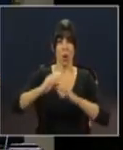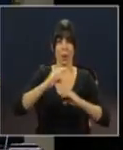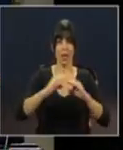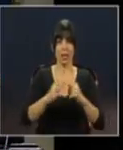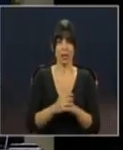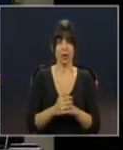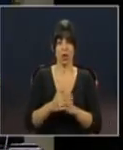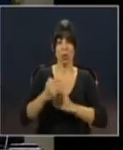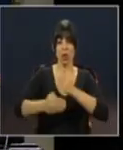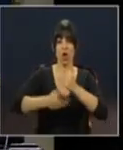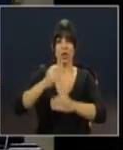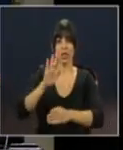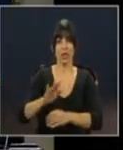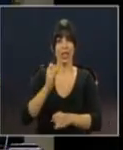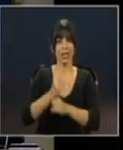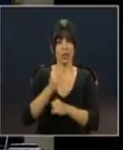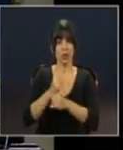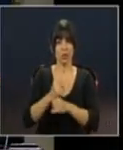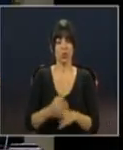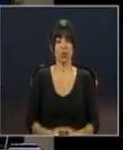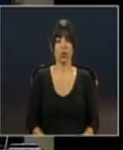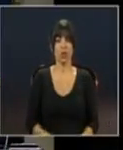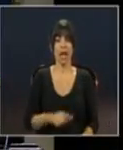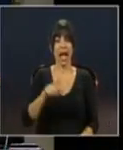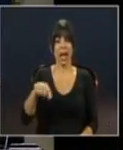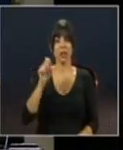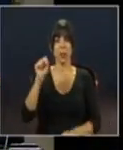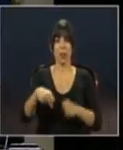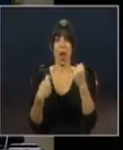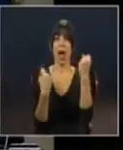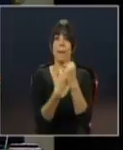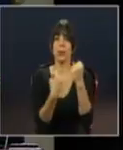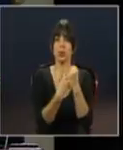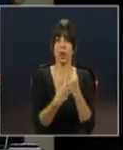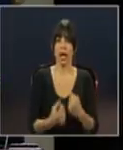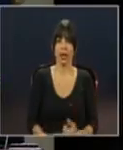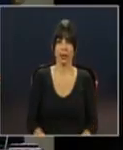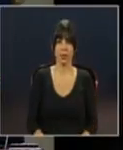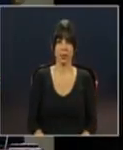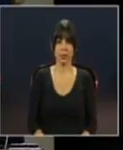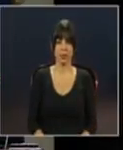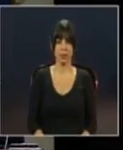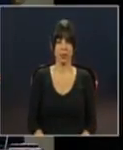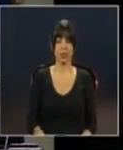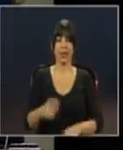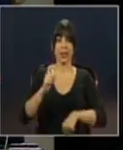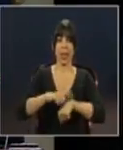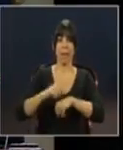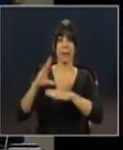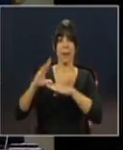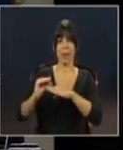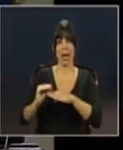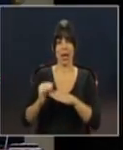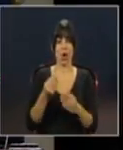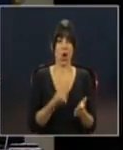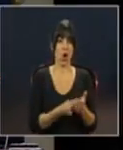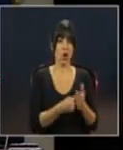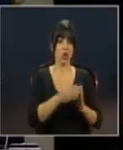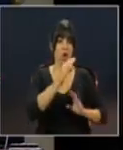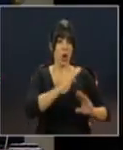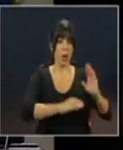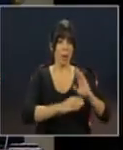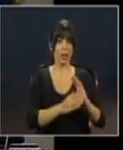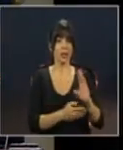prácticas institucionales, lo cual contribuirá a bajar tiempos y costos al comercio y